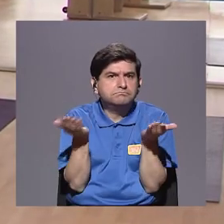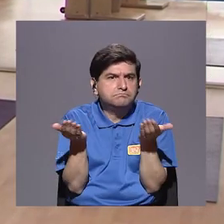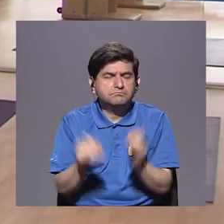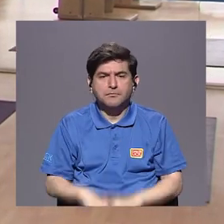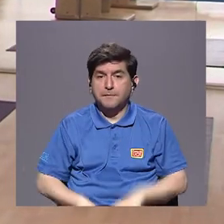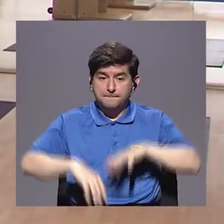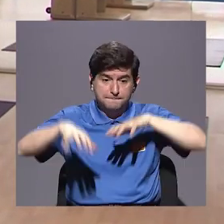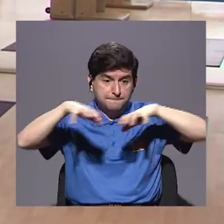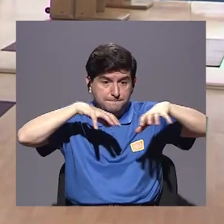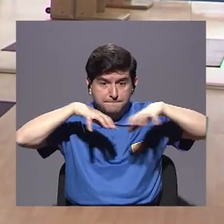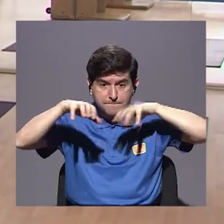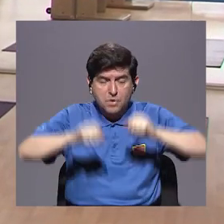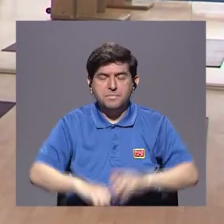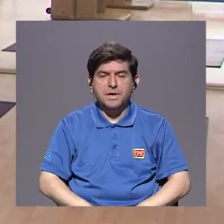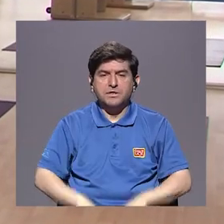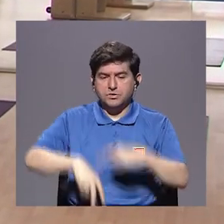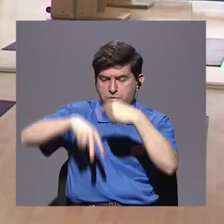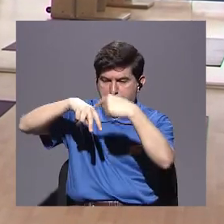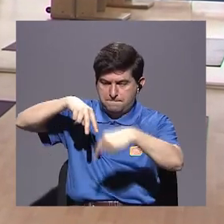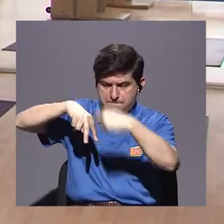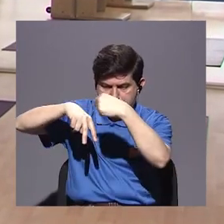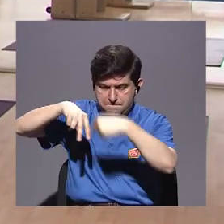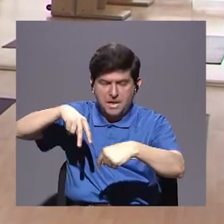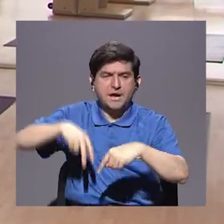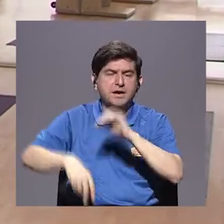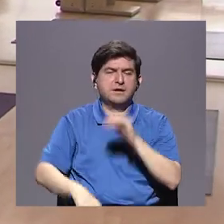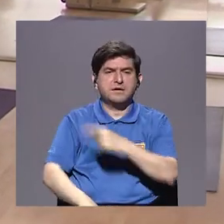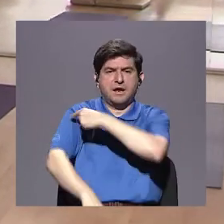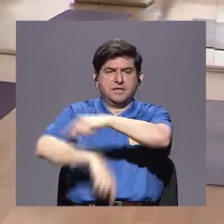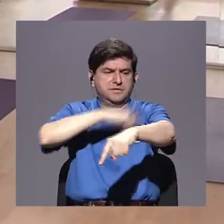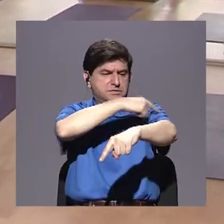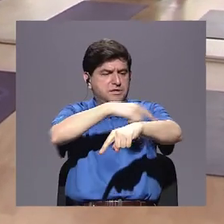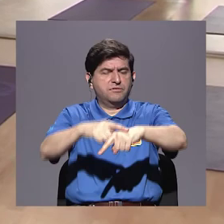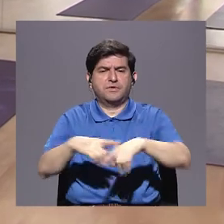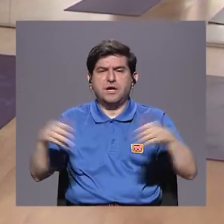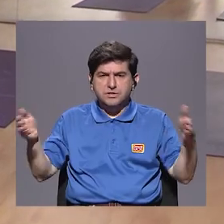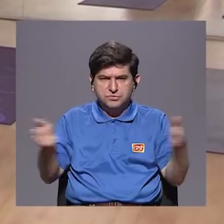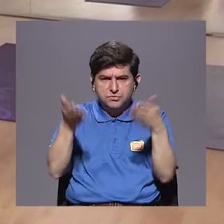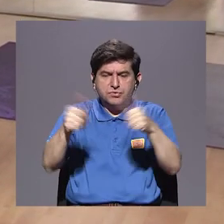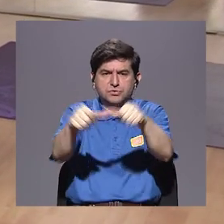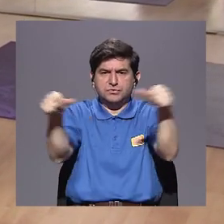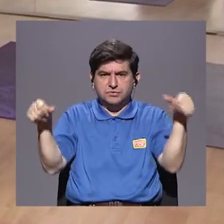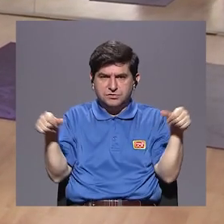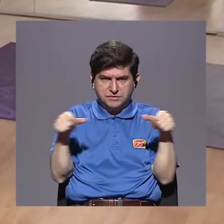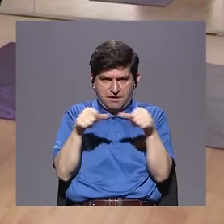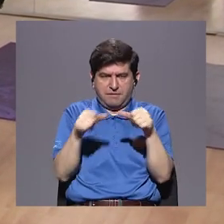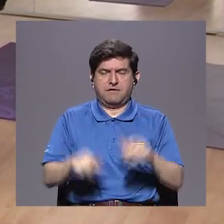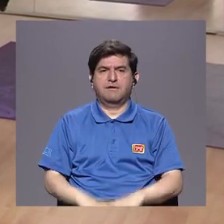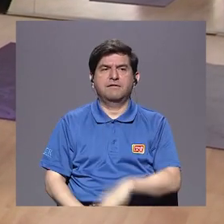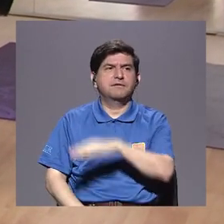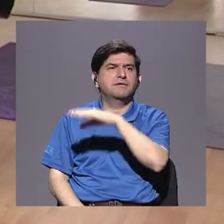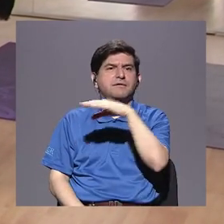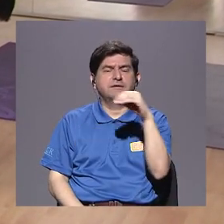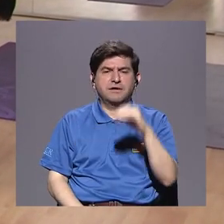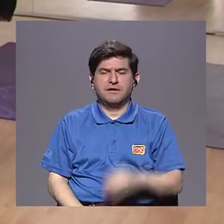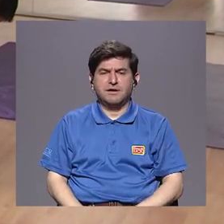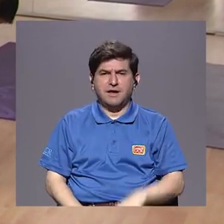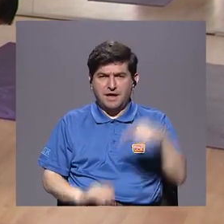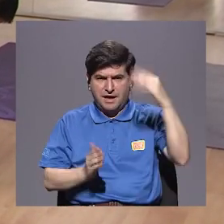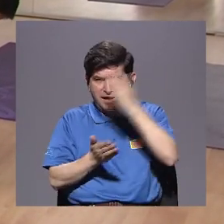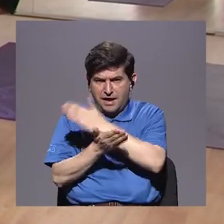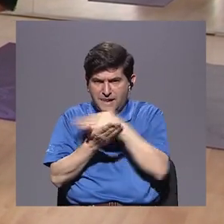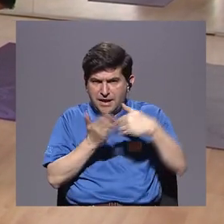mediante movimientos de piernas y brazos que estimulen la zona. Y, esta